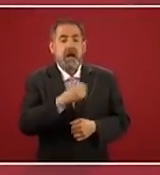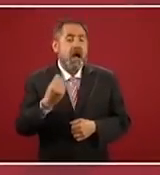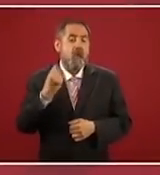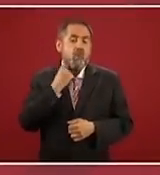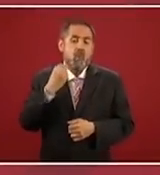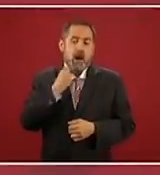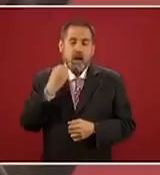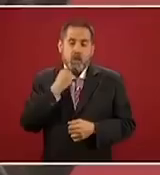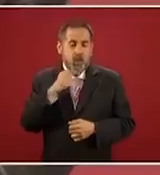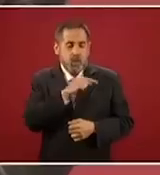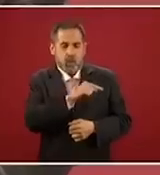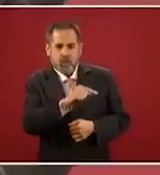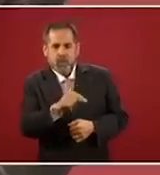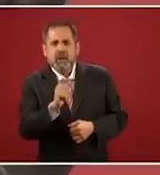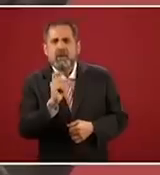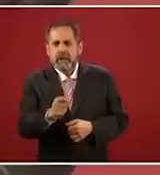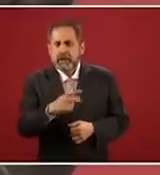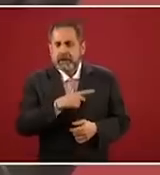que